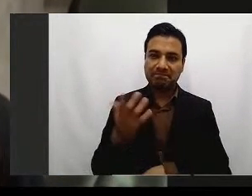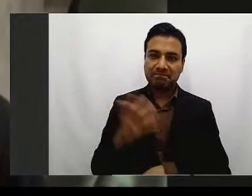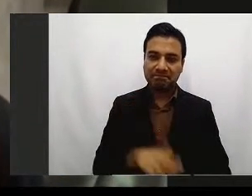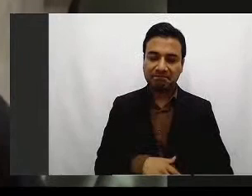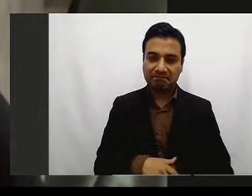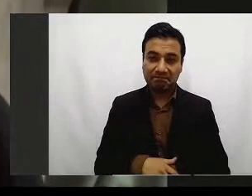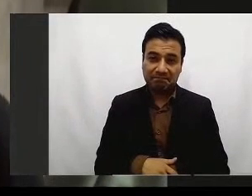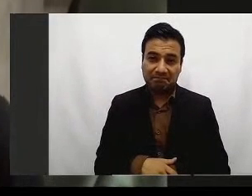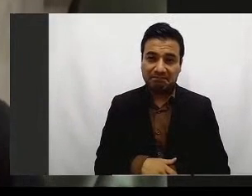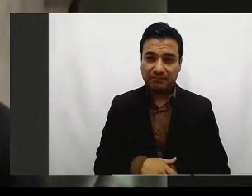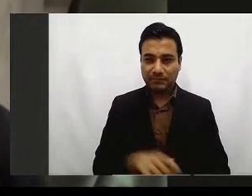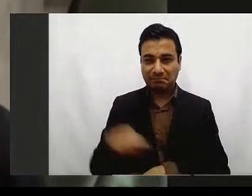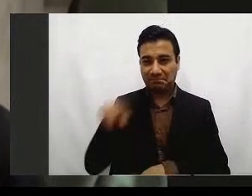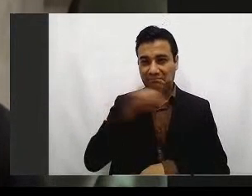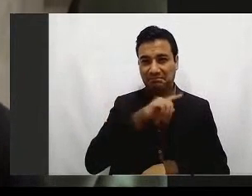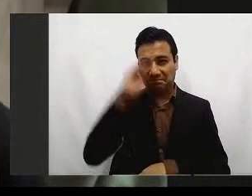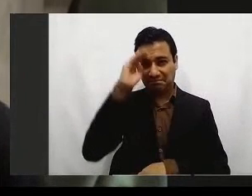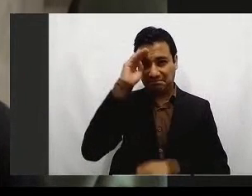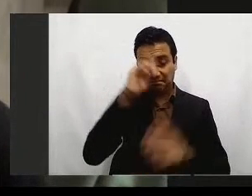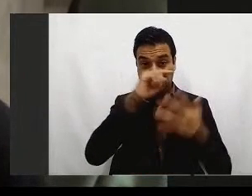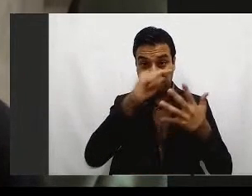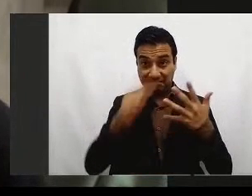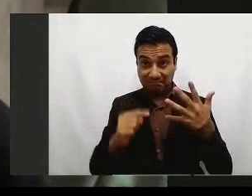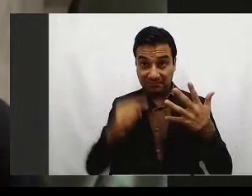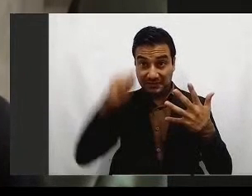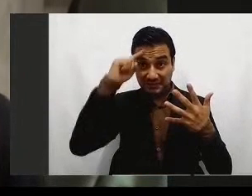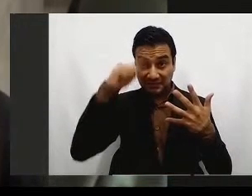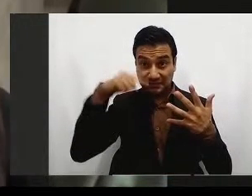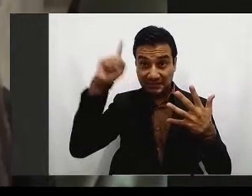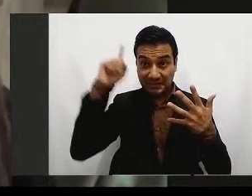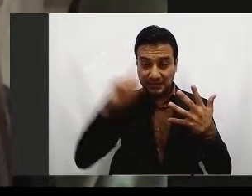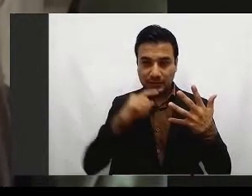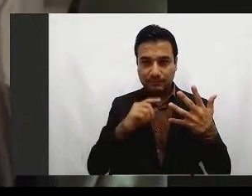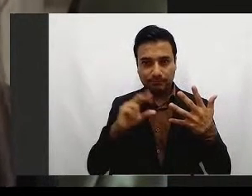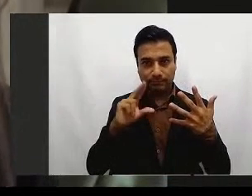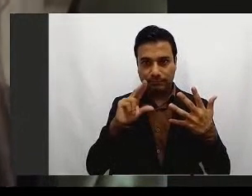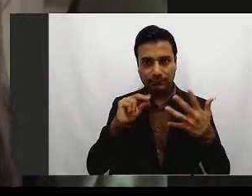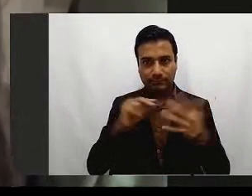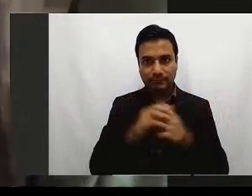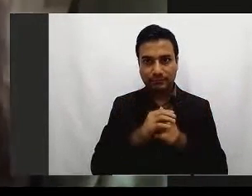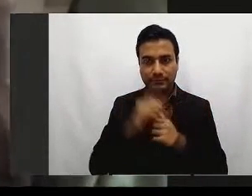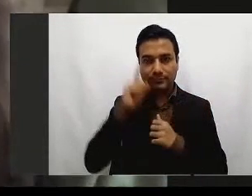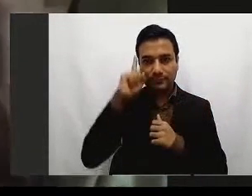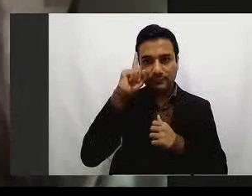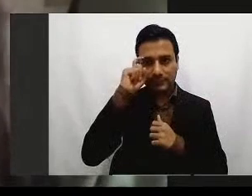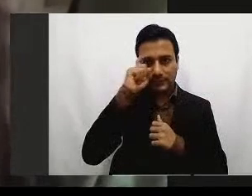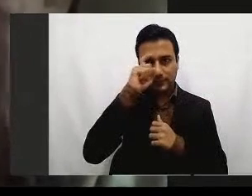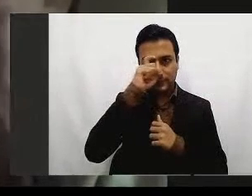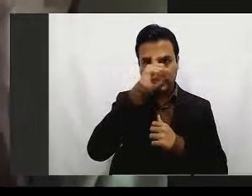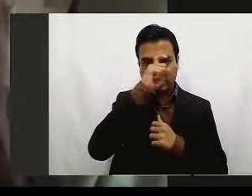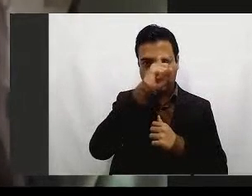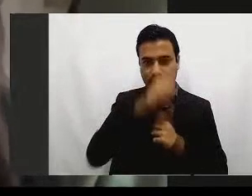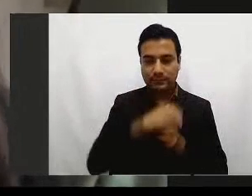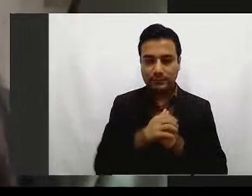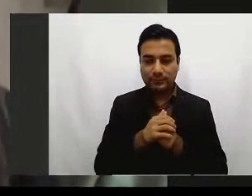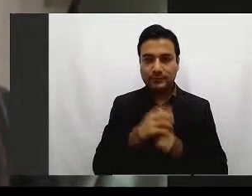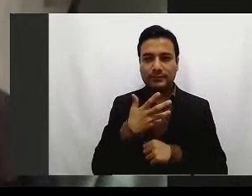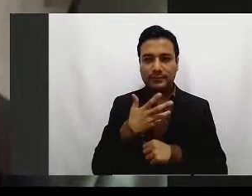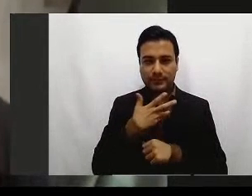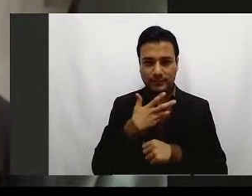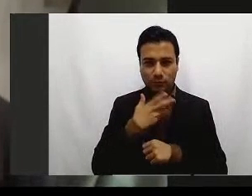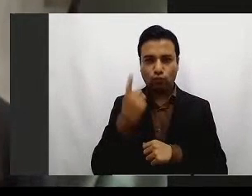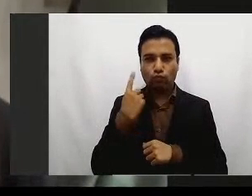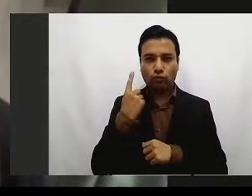muy fáciles, pero en realidad es mucho más complejo, y creo que hay un diseño que